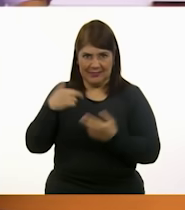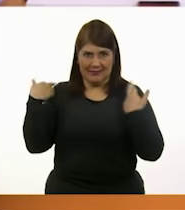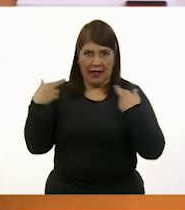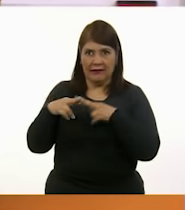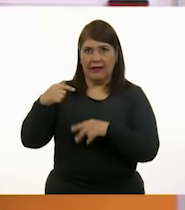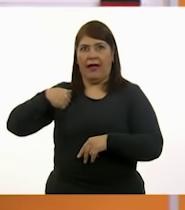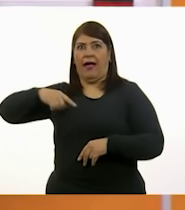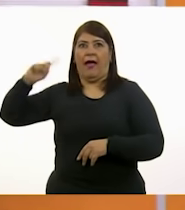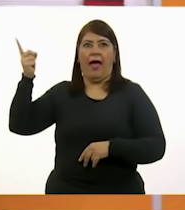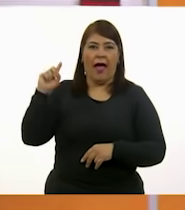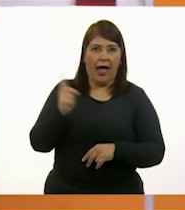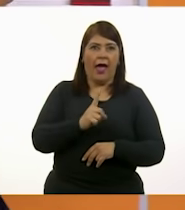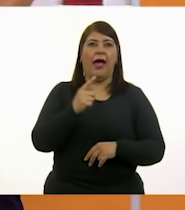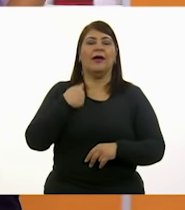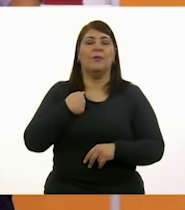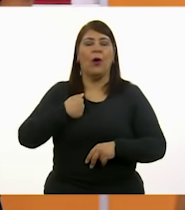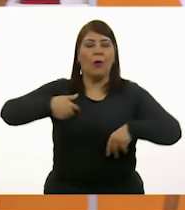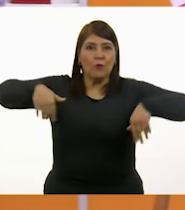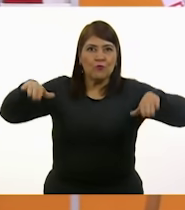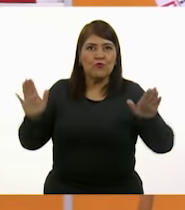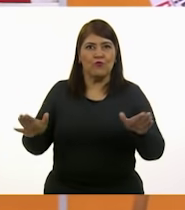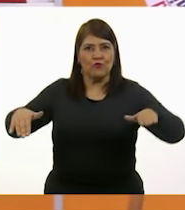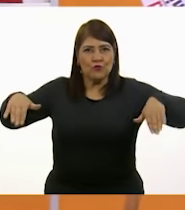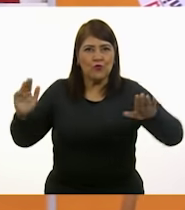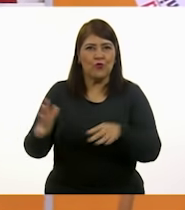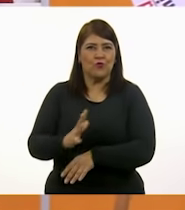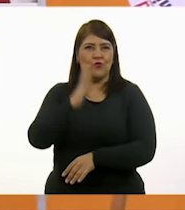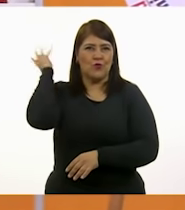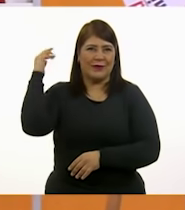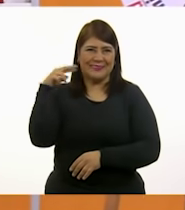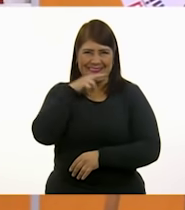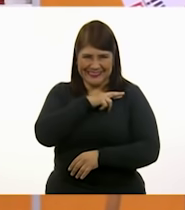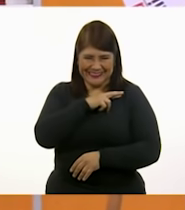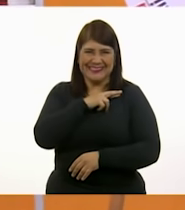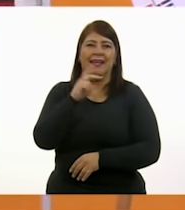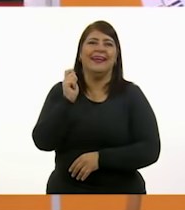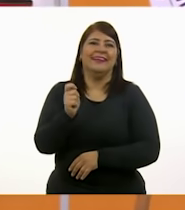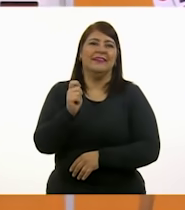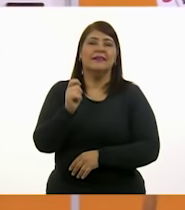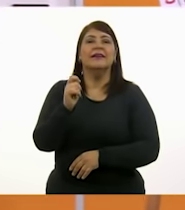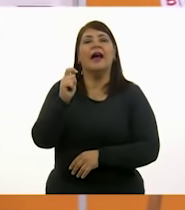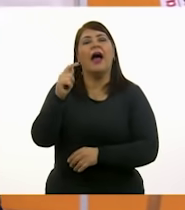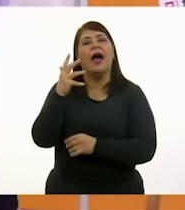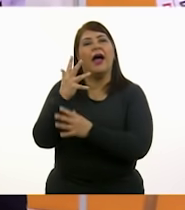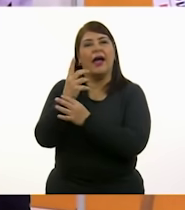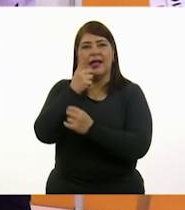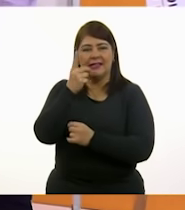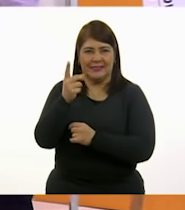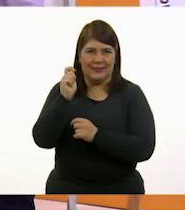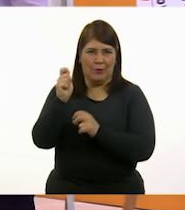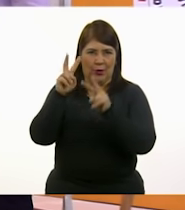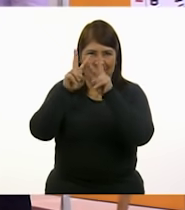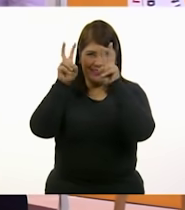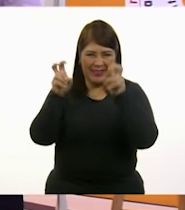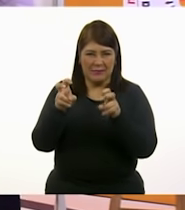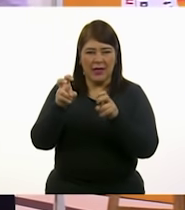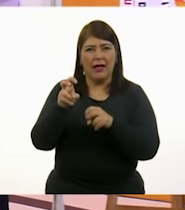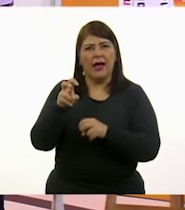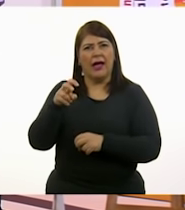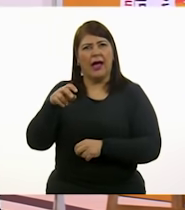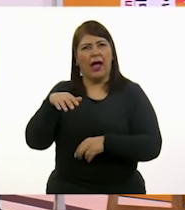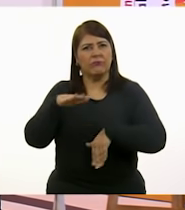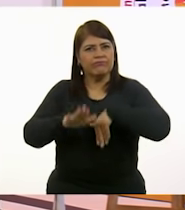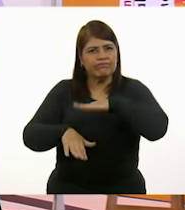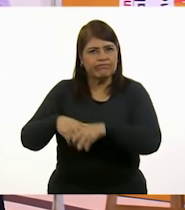pues vine volando. ¡Llegó volando! Y aprovechando de nuestro tema que es caminan o vuelan. ¿Y cómo le hizo para